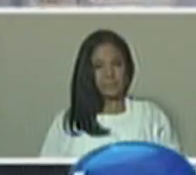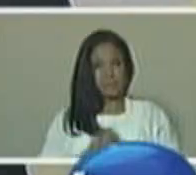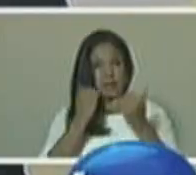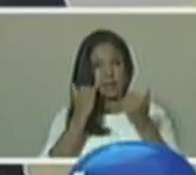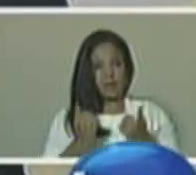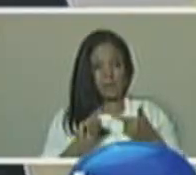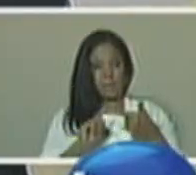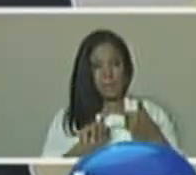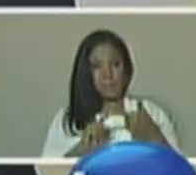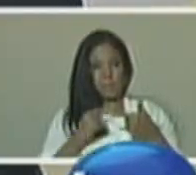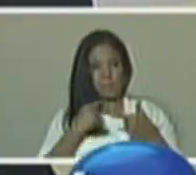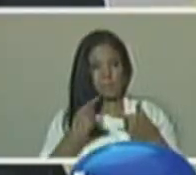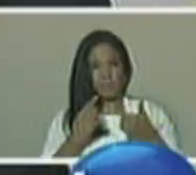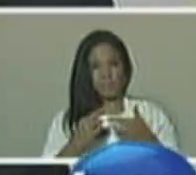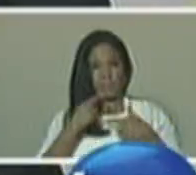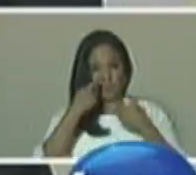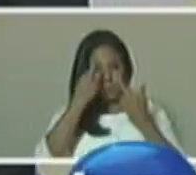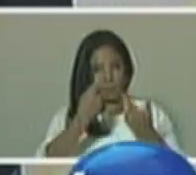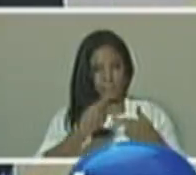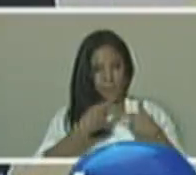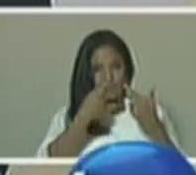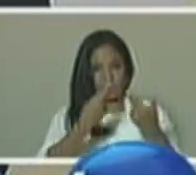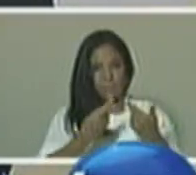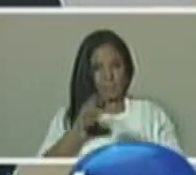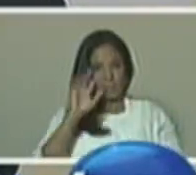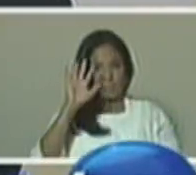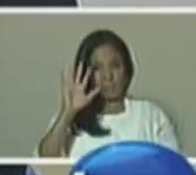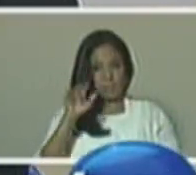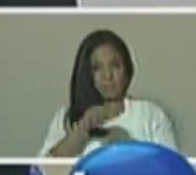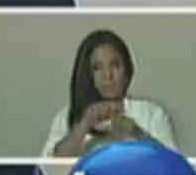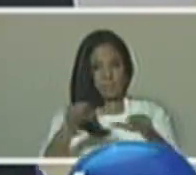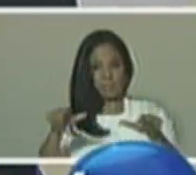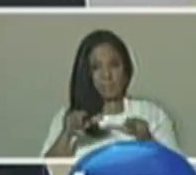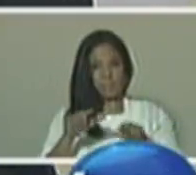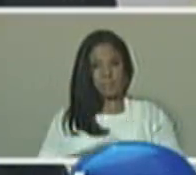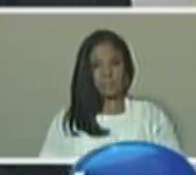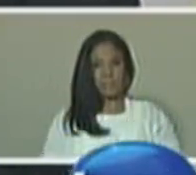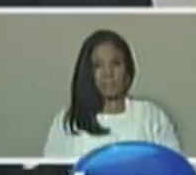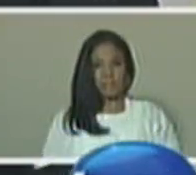Ahora vamos a ver los premios que se lleva el quinto lugar.